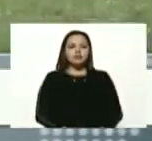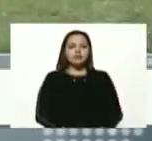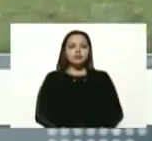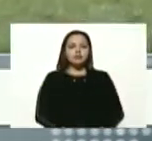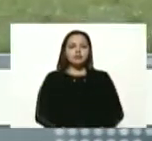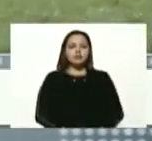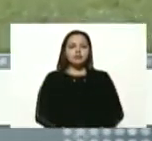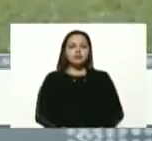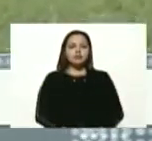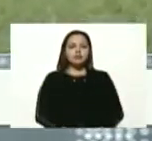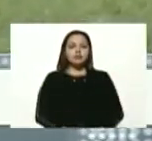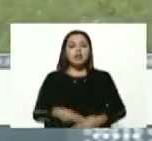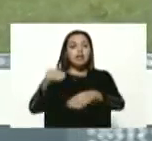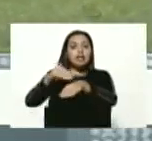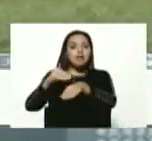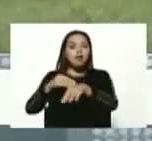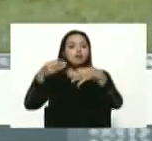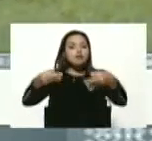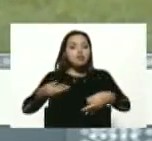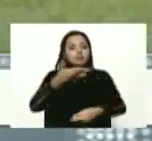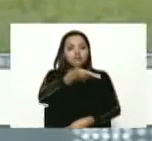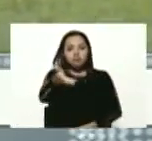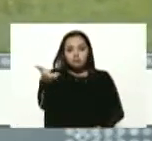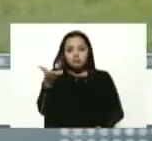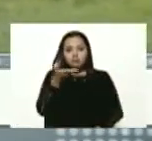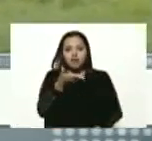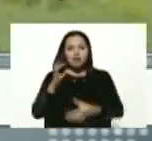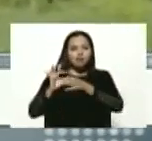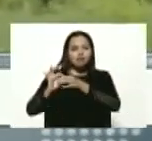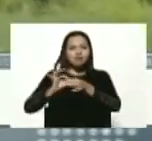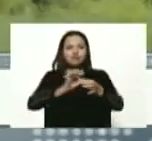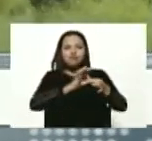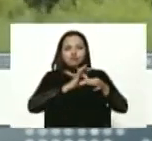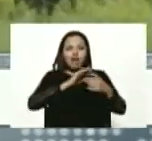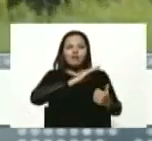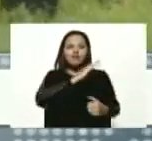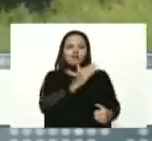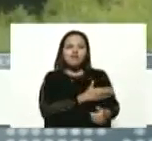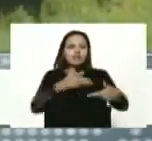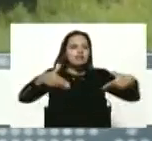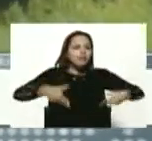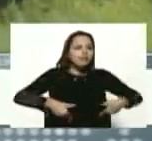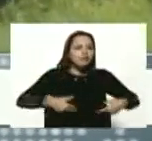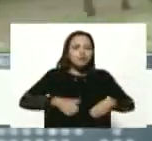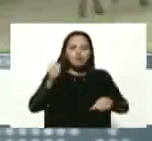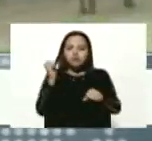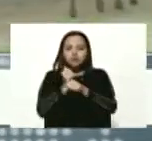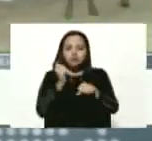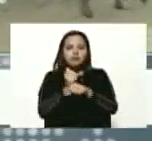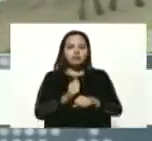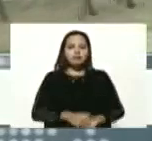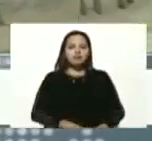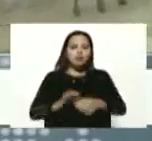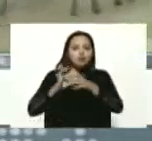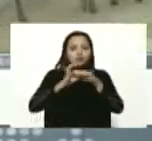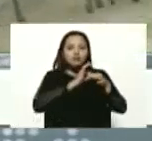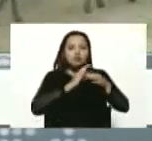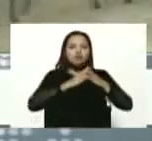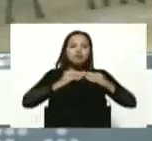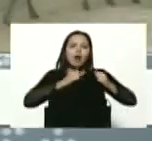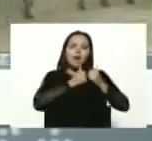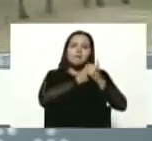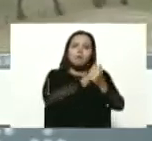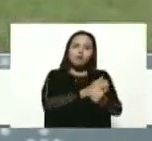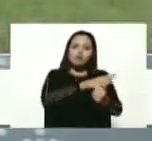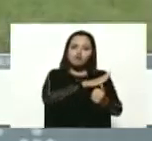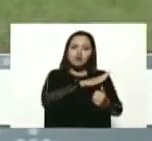Y mi llamado ha sido a ustedes, a unir fuerzas y esfuerzos, a unir todo el amor que